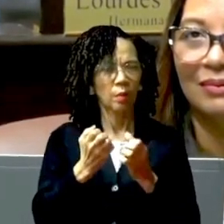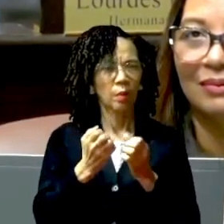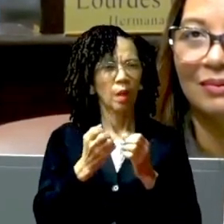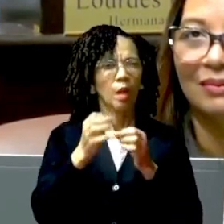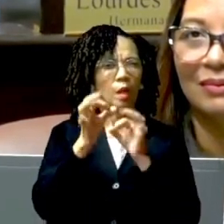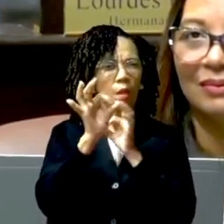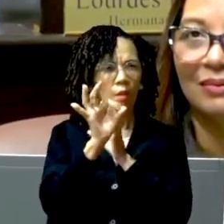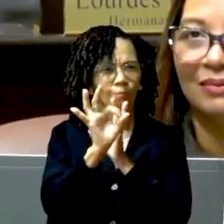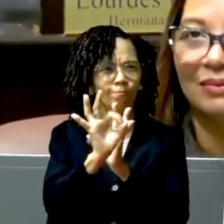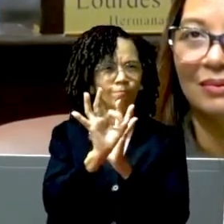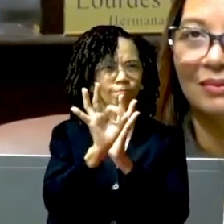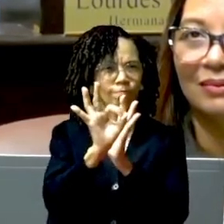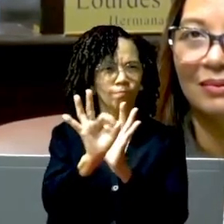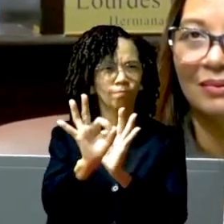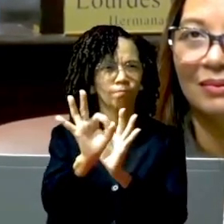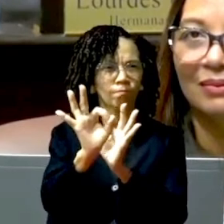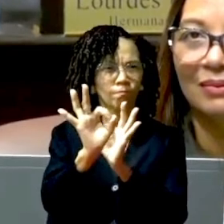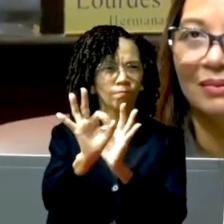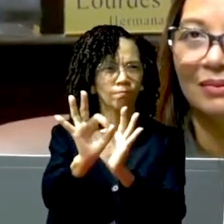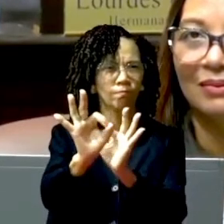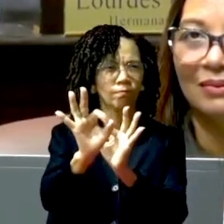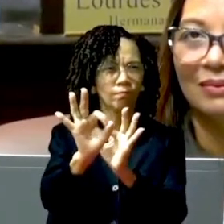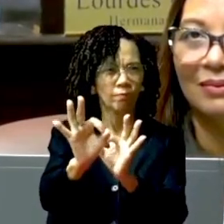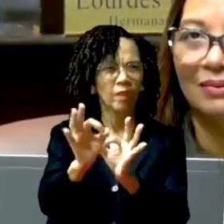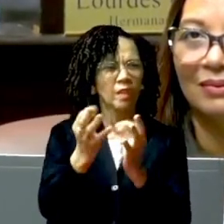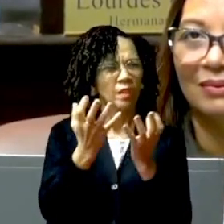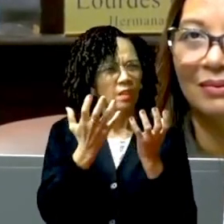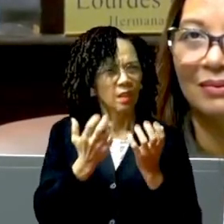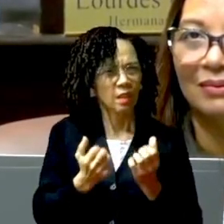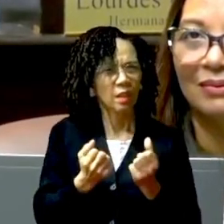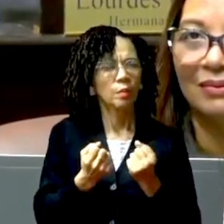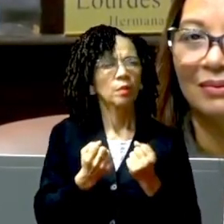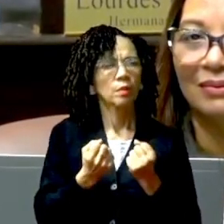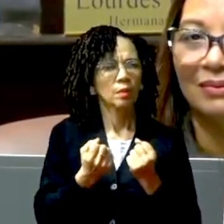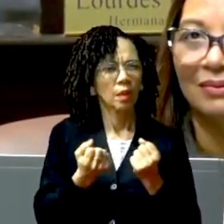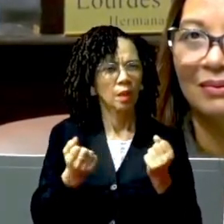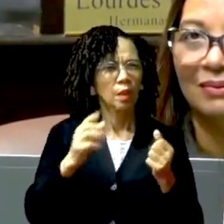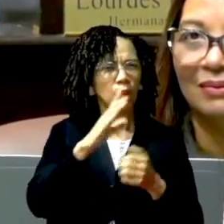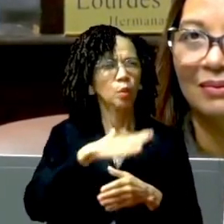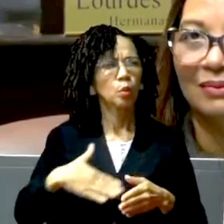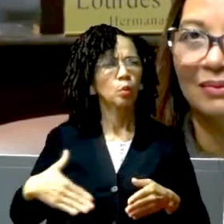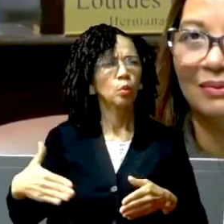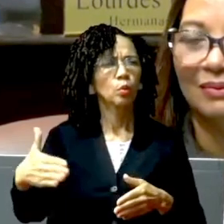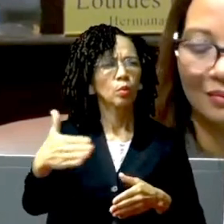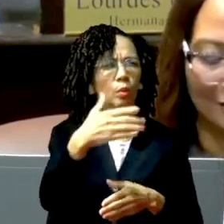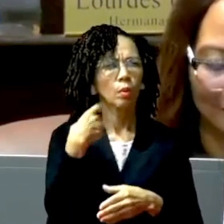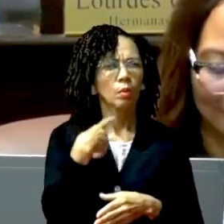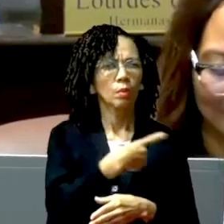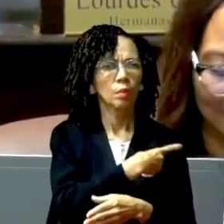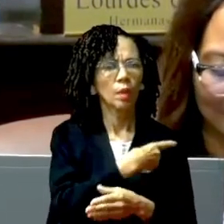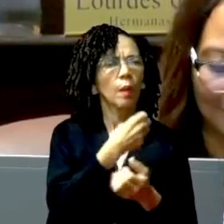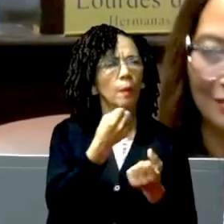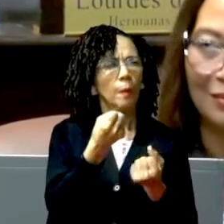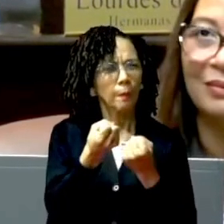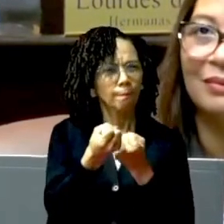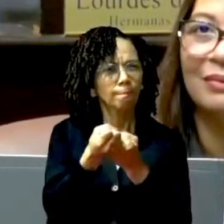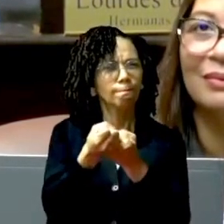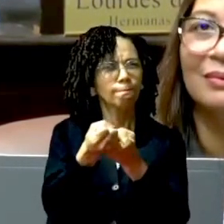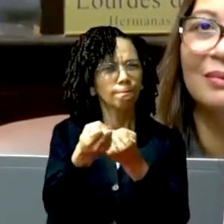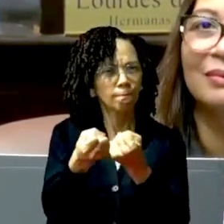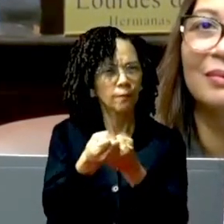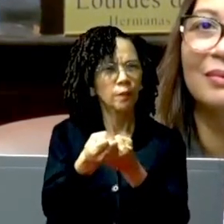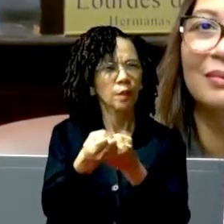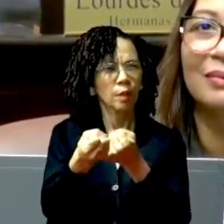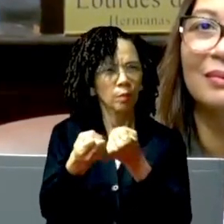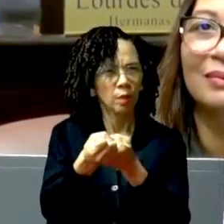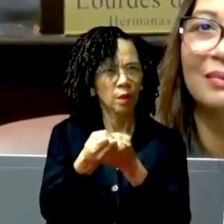haber fallecido en la semana pasada en Estados Unidos, su cadáver va a ser expuesto en la funeraria San Francisco, en San Francisco de